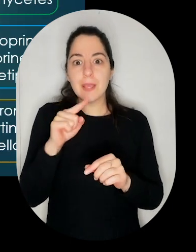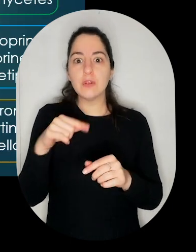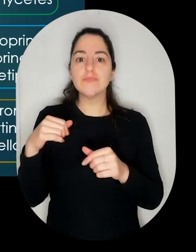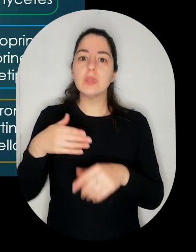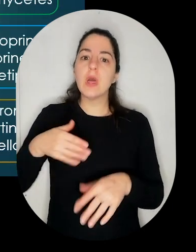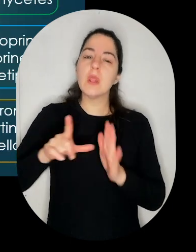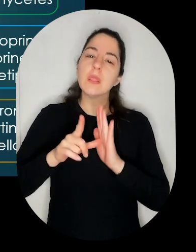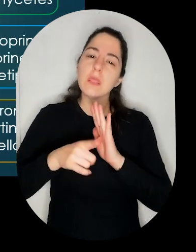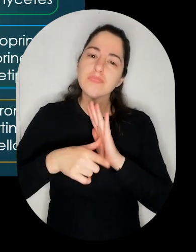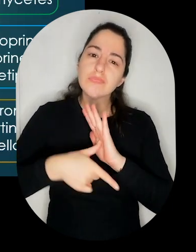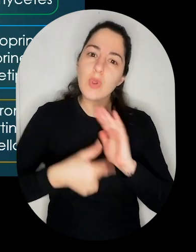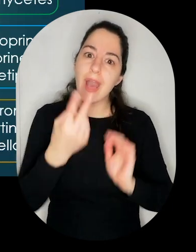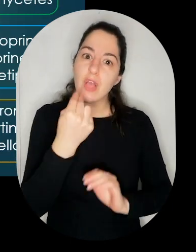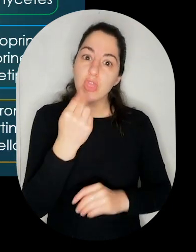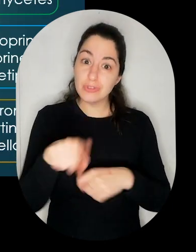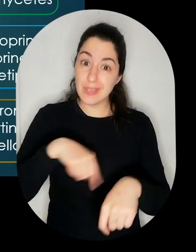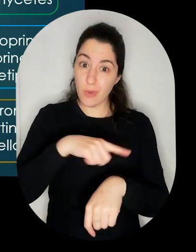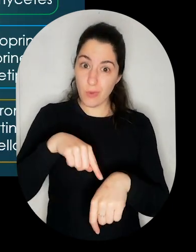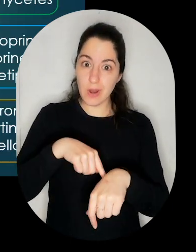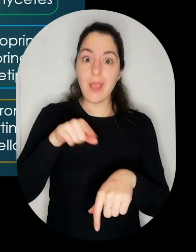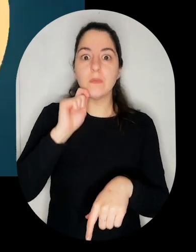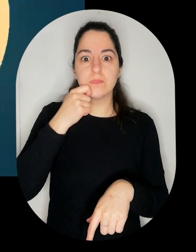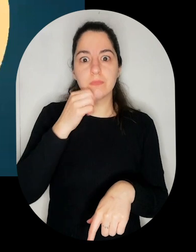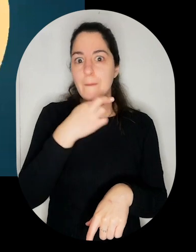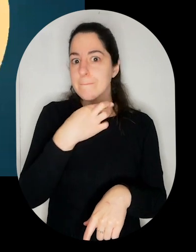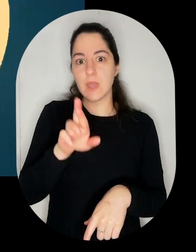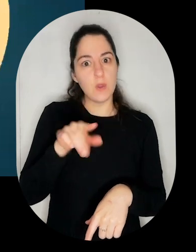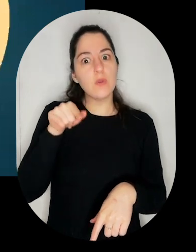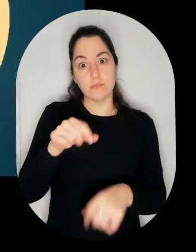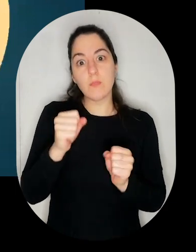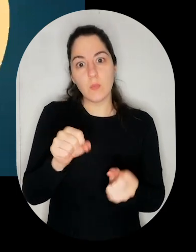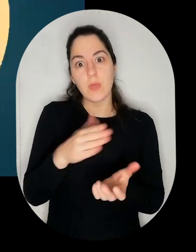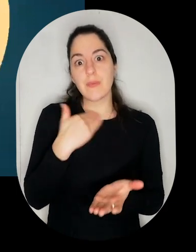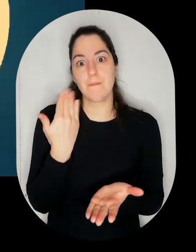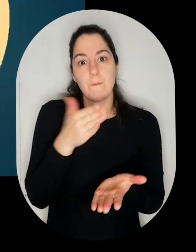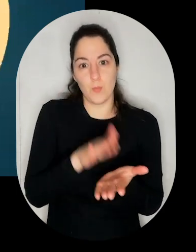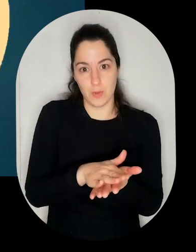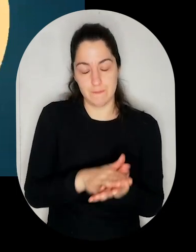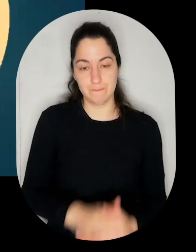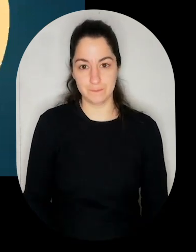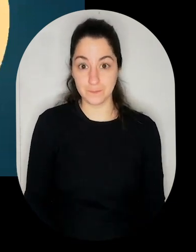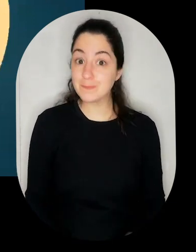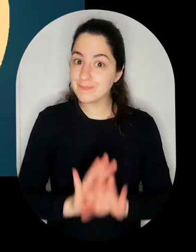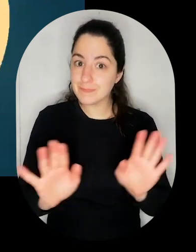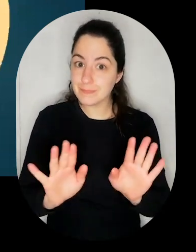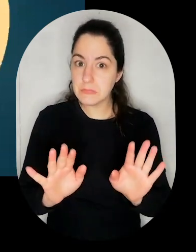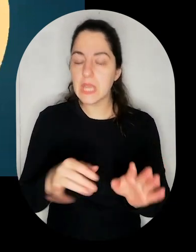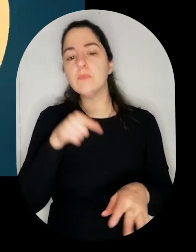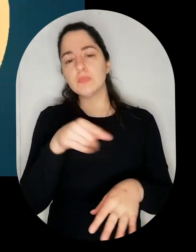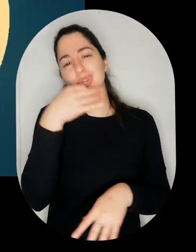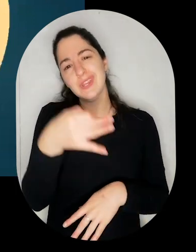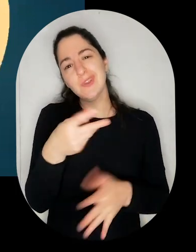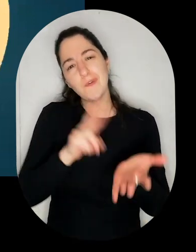grave; y si tarda más de 12 horas, suele tener compromiso vital incluso. Ahora, como dijimos, la causa más frecuente de estos